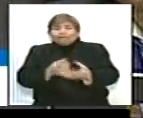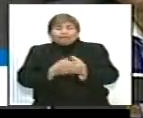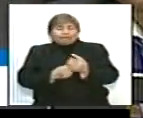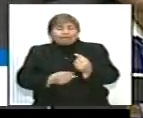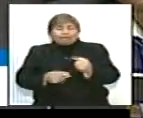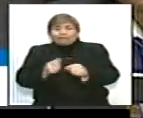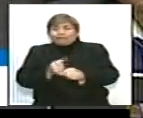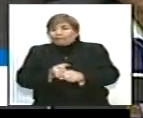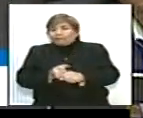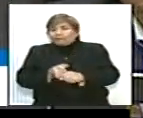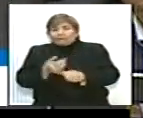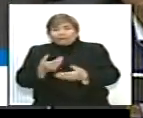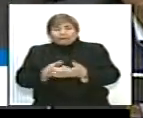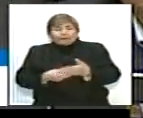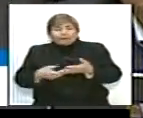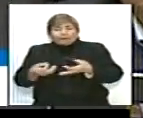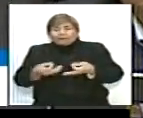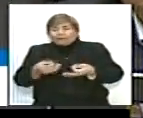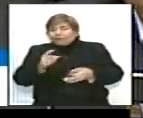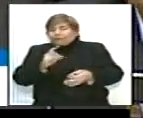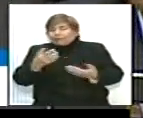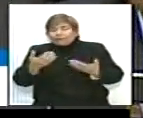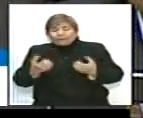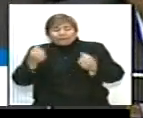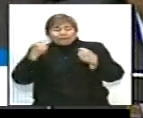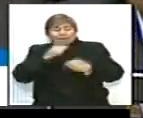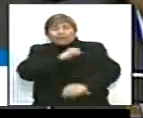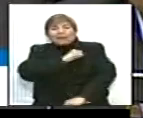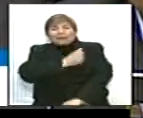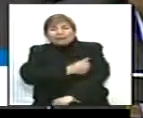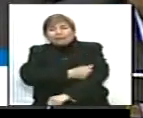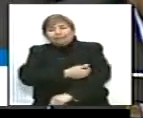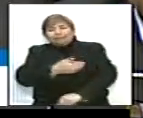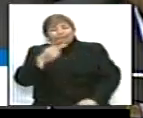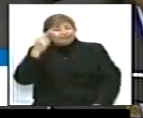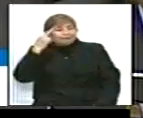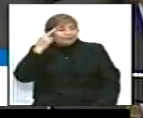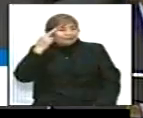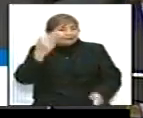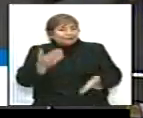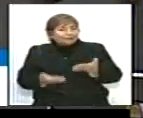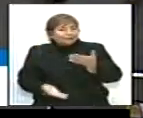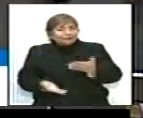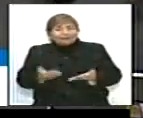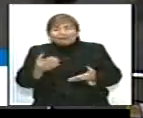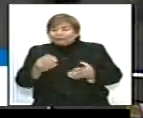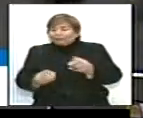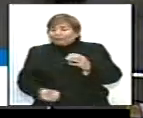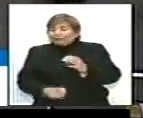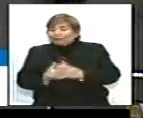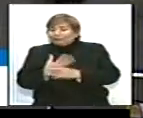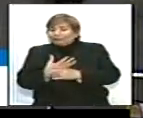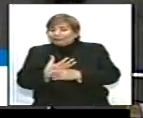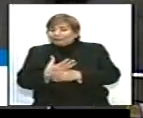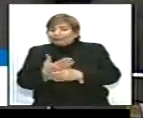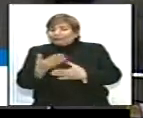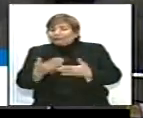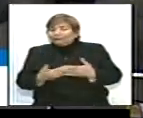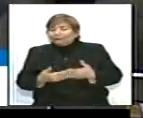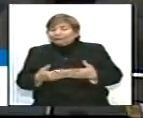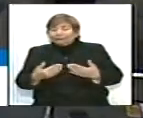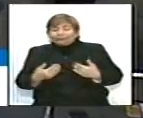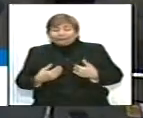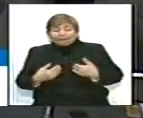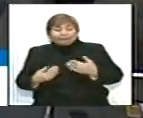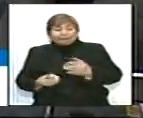desconfiado, una población que ya no cree en sus autoridades. Y es por eso que probablemente Arequipa reaccionó de esa manera.